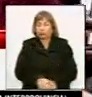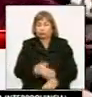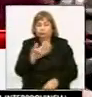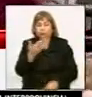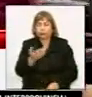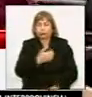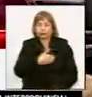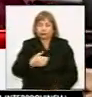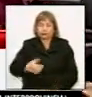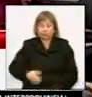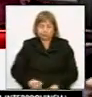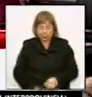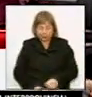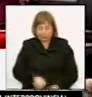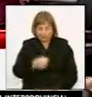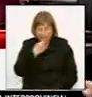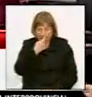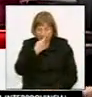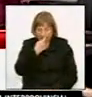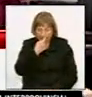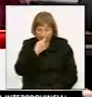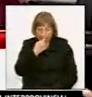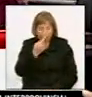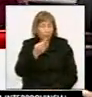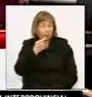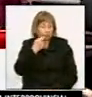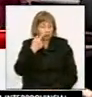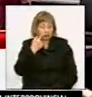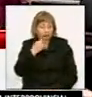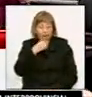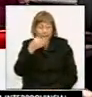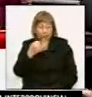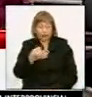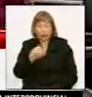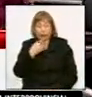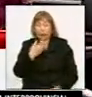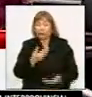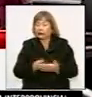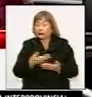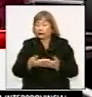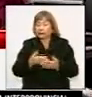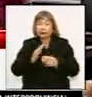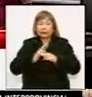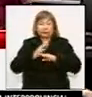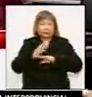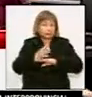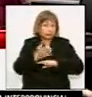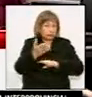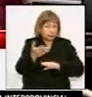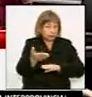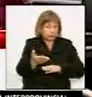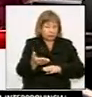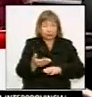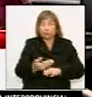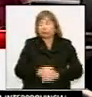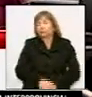Presidente, a ver, si bien es cierto lo que dice la congresista Melgarejo a través suyo,